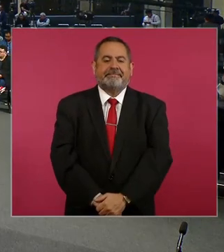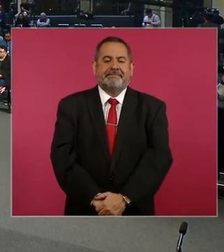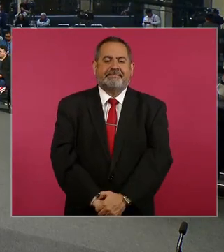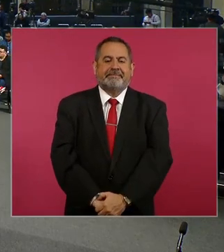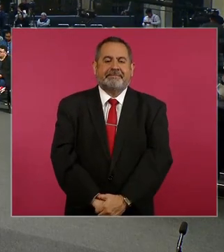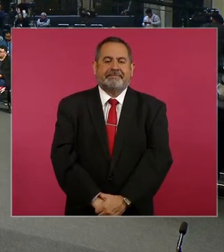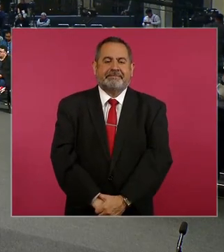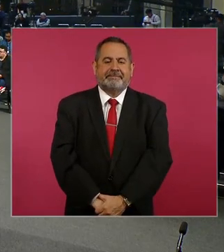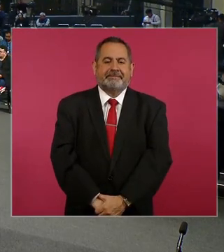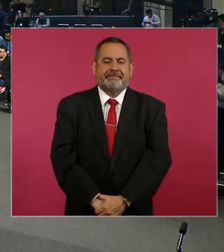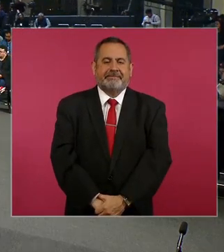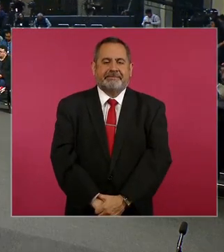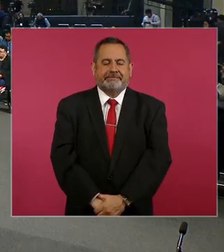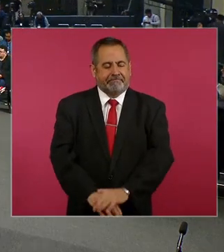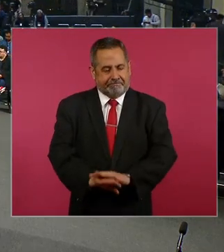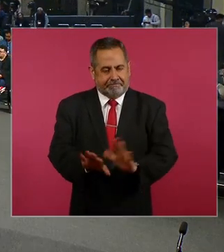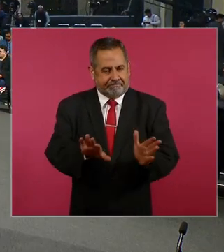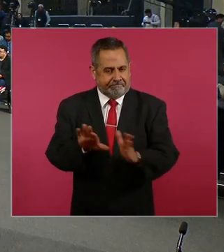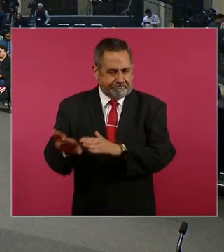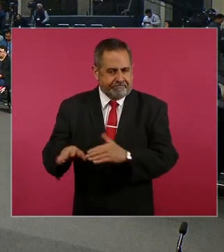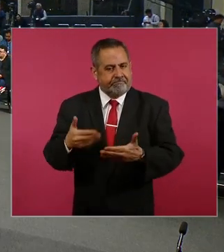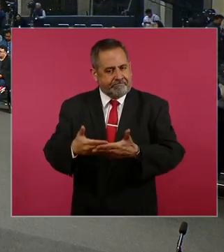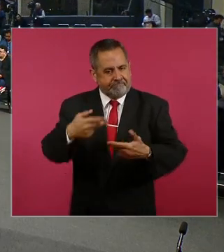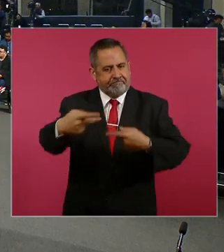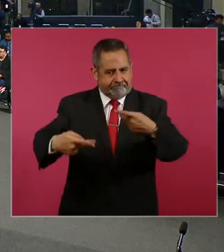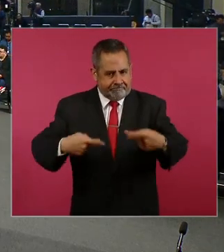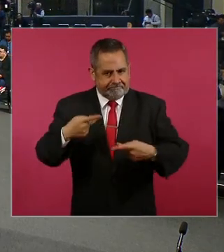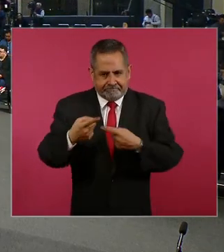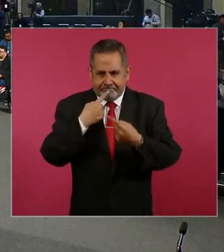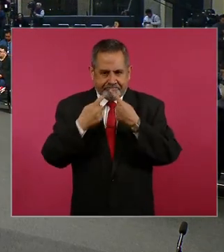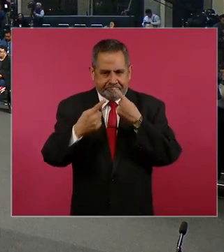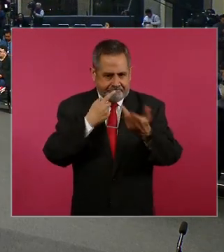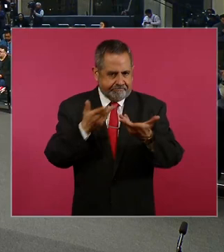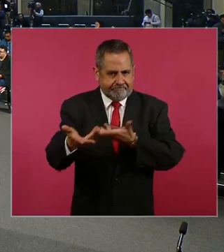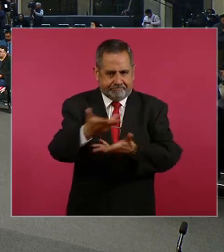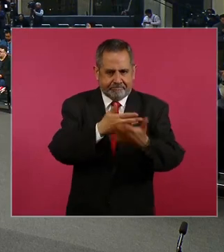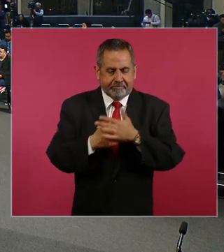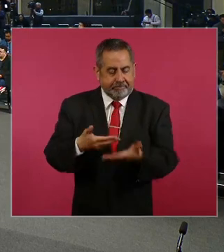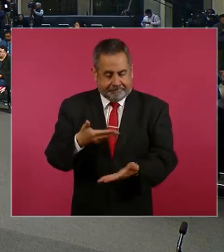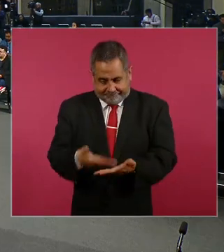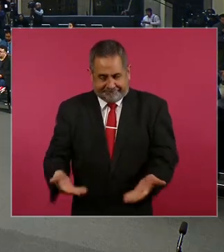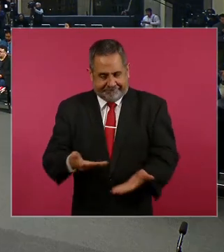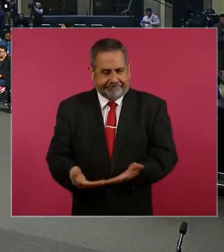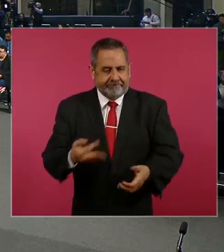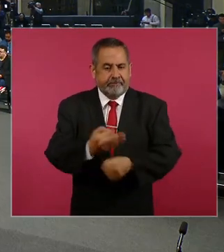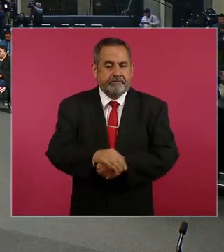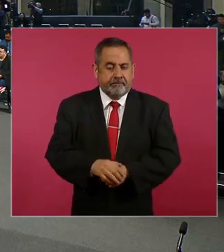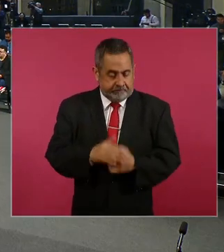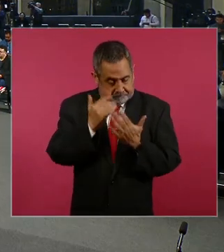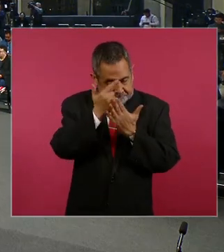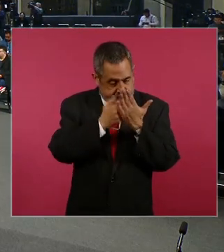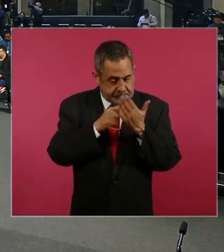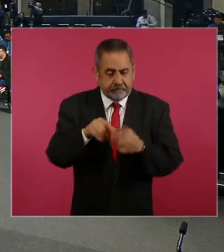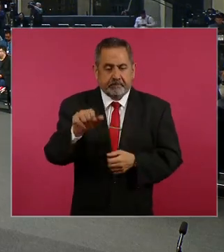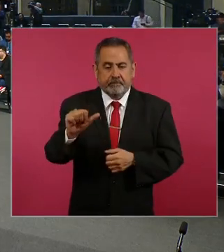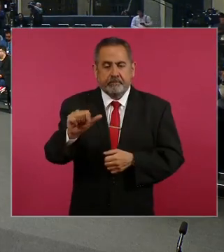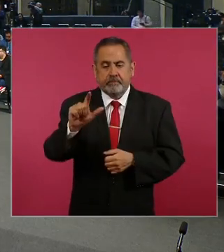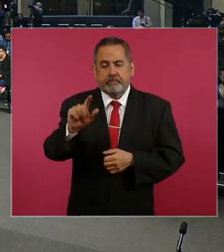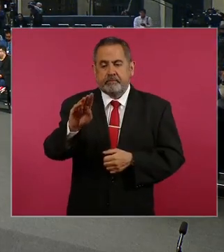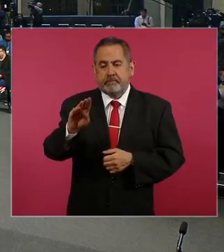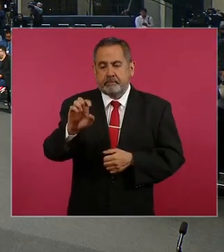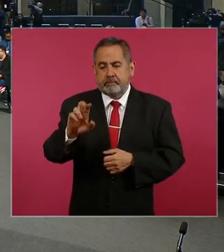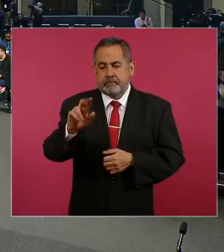Muy bien, pues ahora sí, vámonos a la actualidad. Ahí lista, Alberto Marroquín.